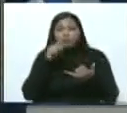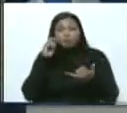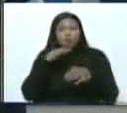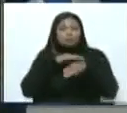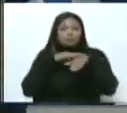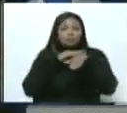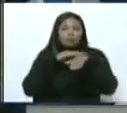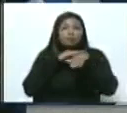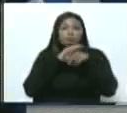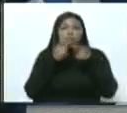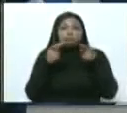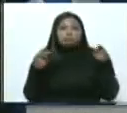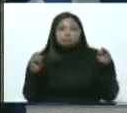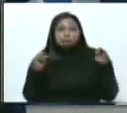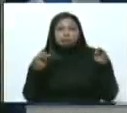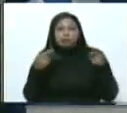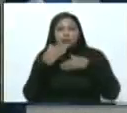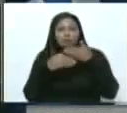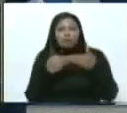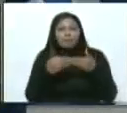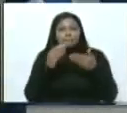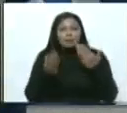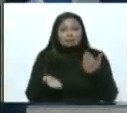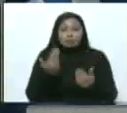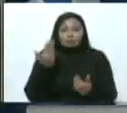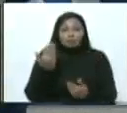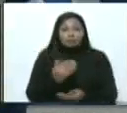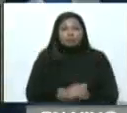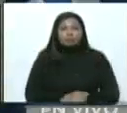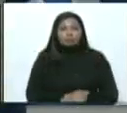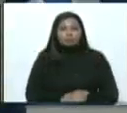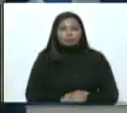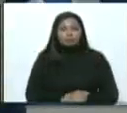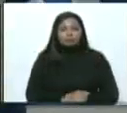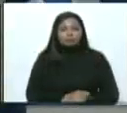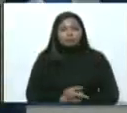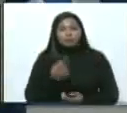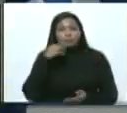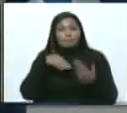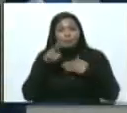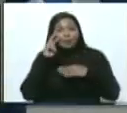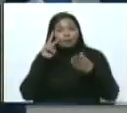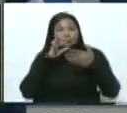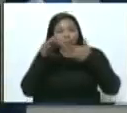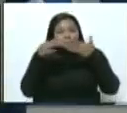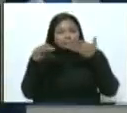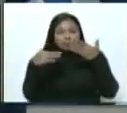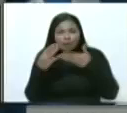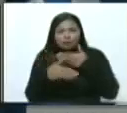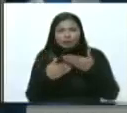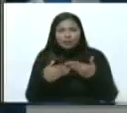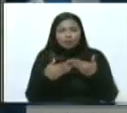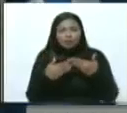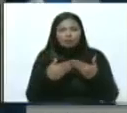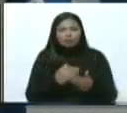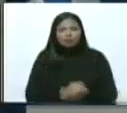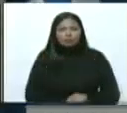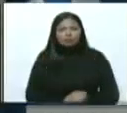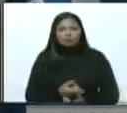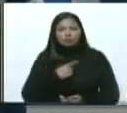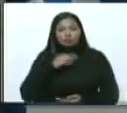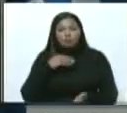discúlpenme el prólogo, pero ahora, bien importante, vamos a detallar las tramas que hemos